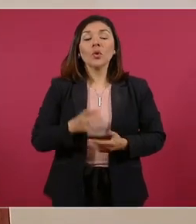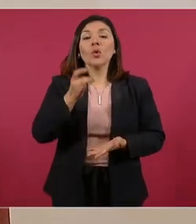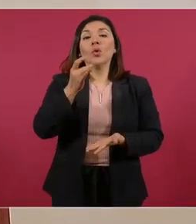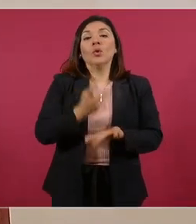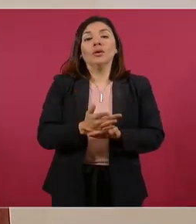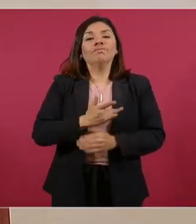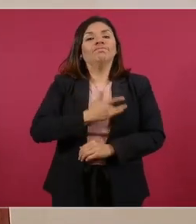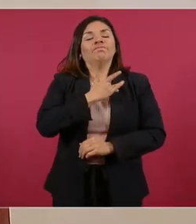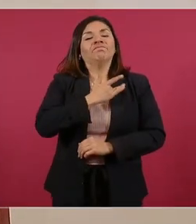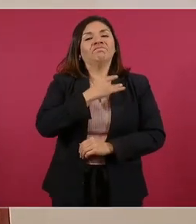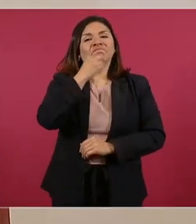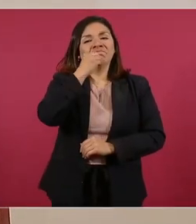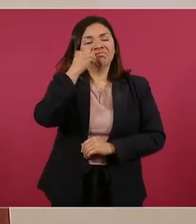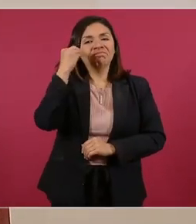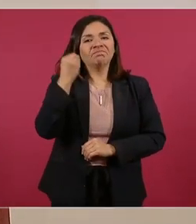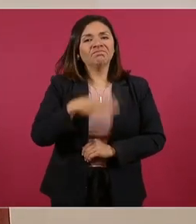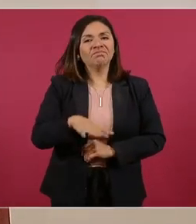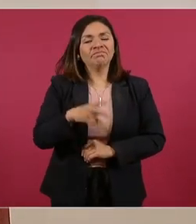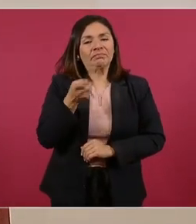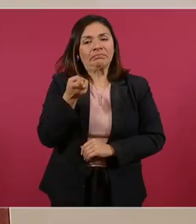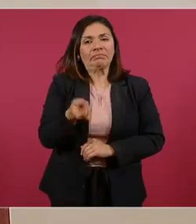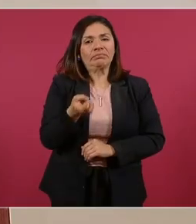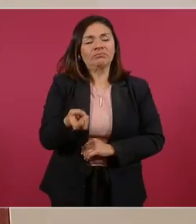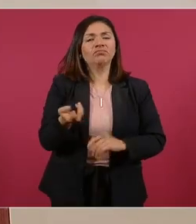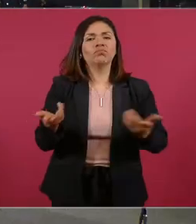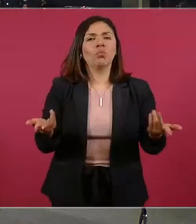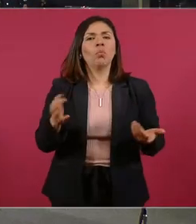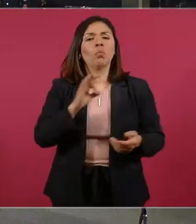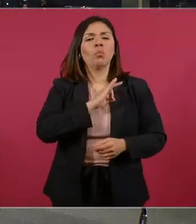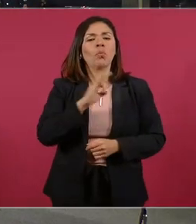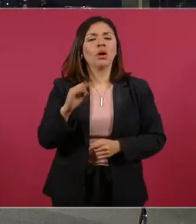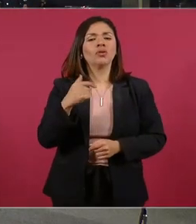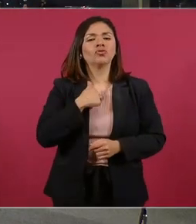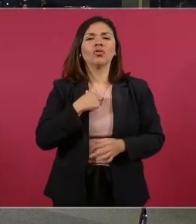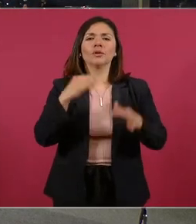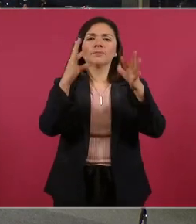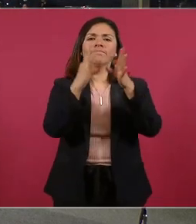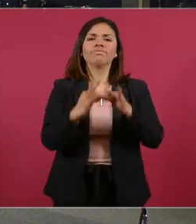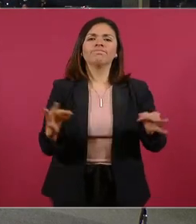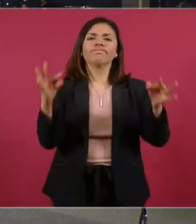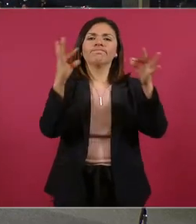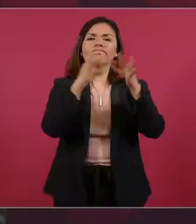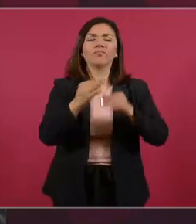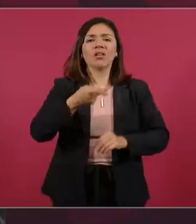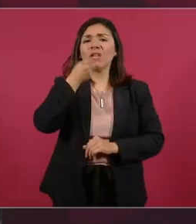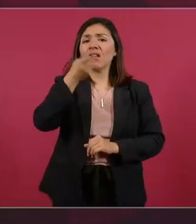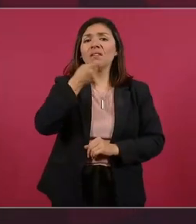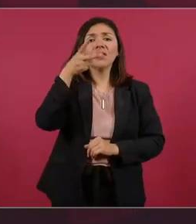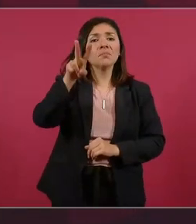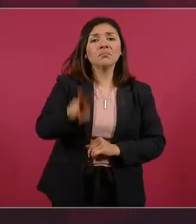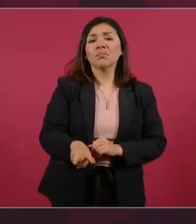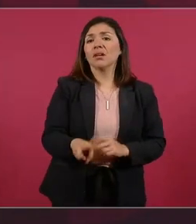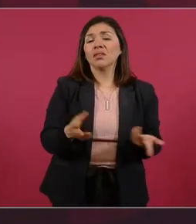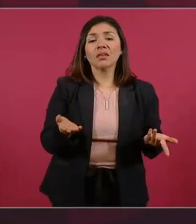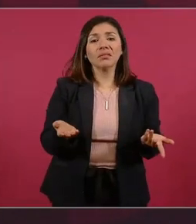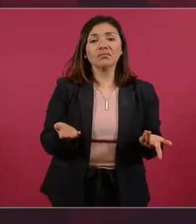enorme de poder hablar con la verdad.